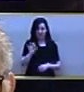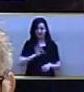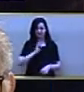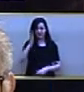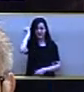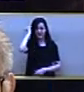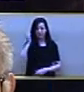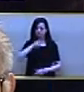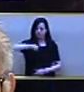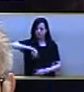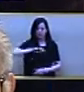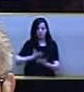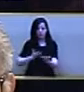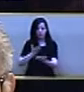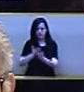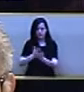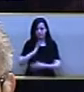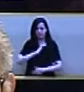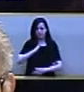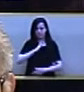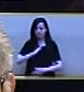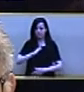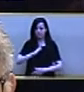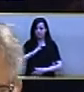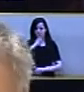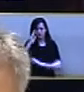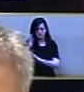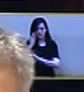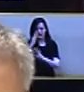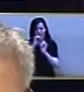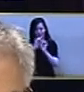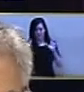es porque esto unidos podemos nuevo a pedro sánchez